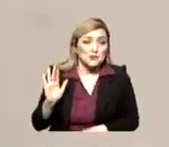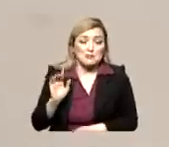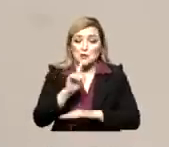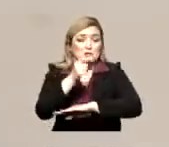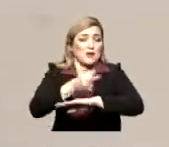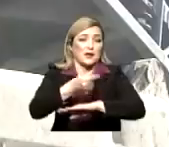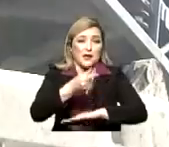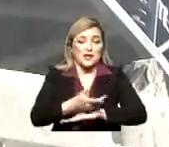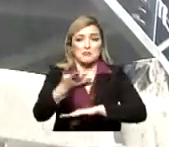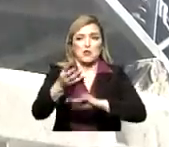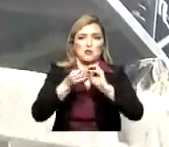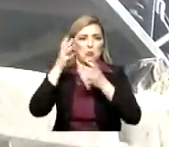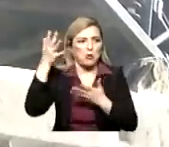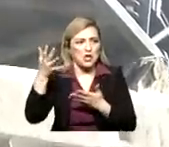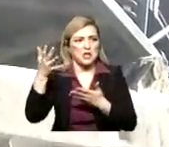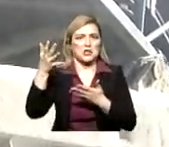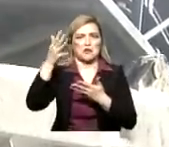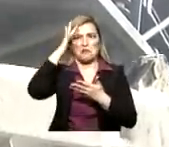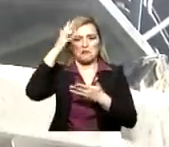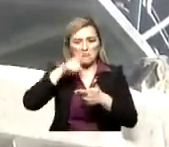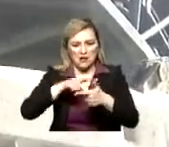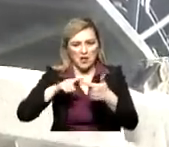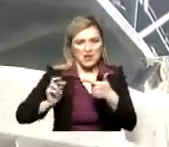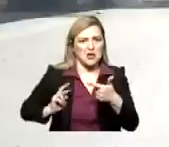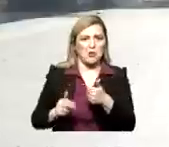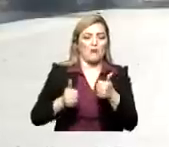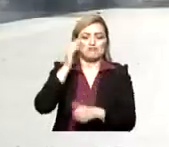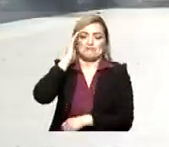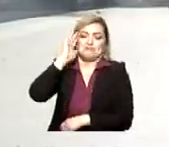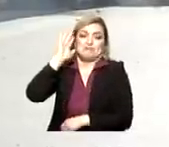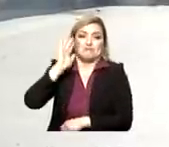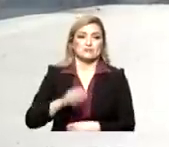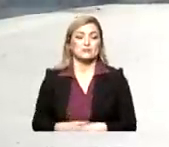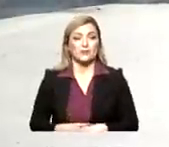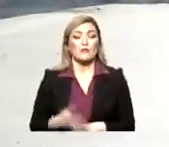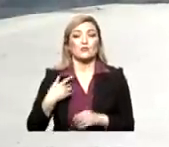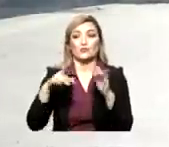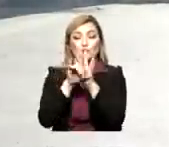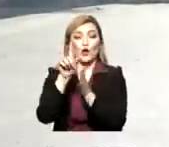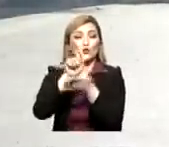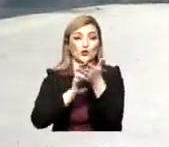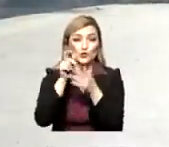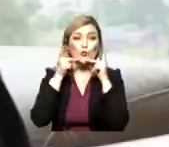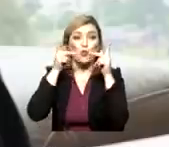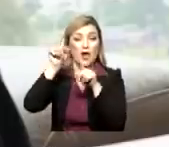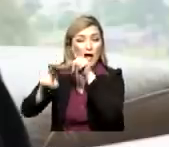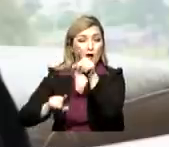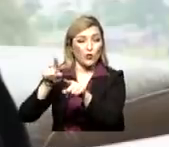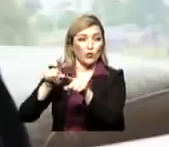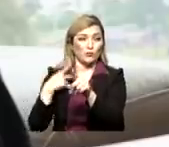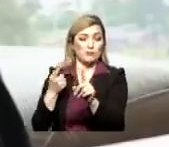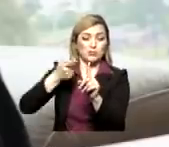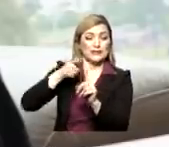lineamiento político han tenido. Es un sistema recurrente que evita que algunos contratistas se sometan a la ley de contratación pública. De